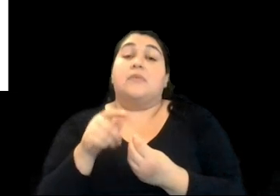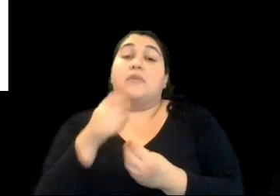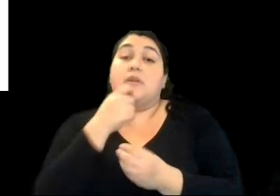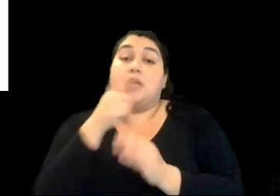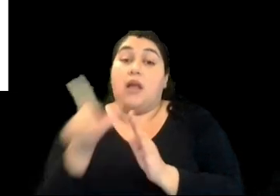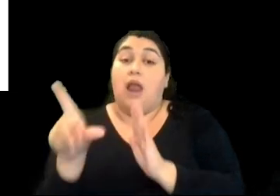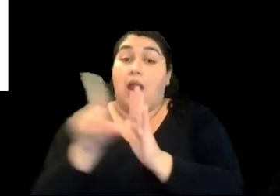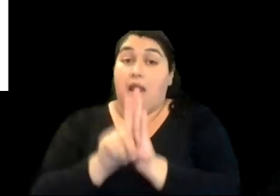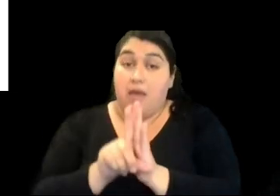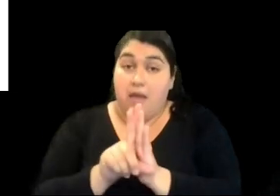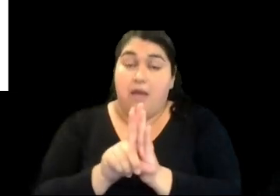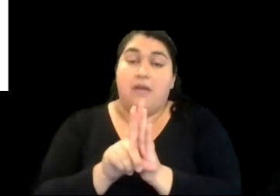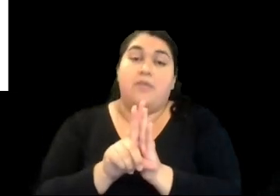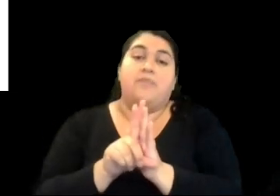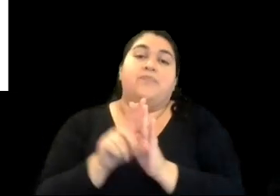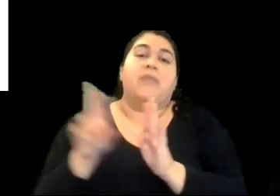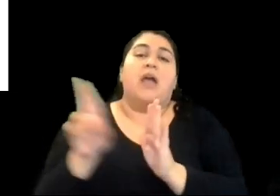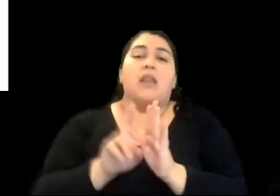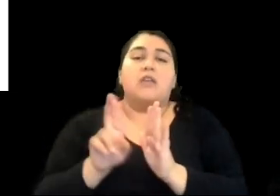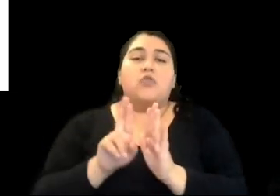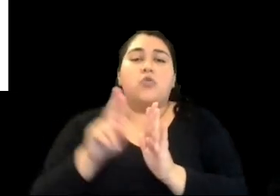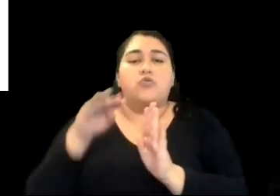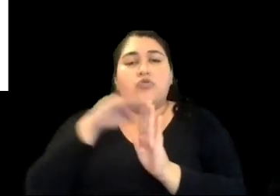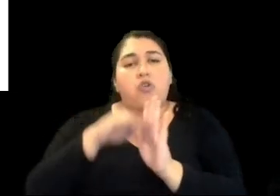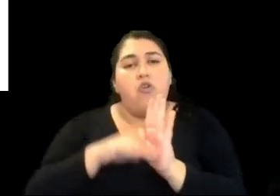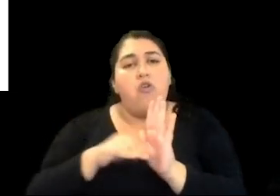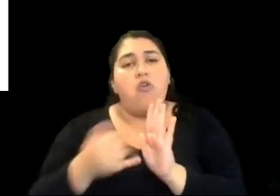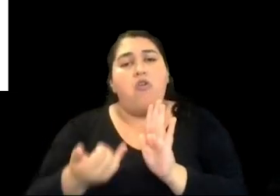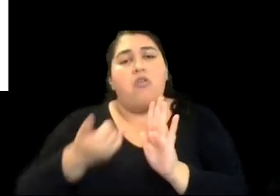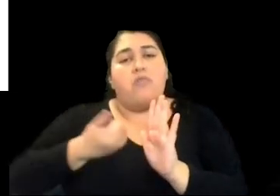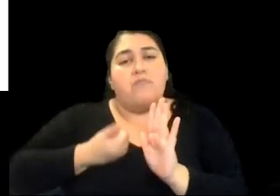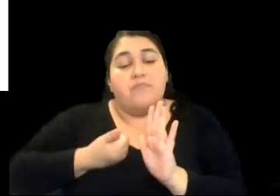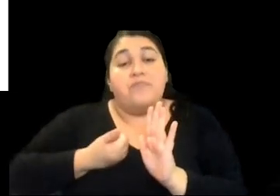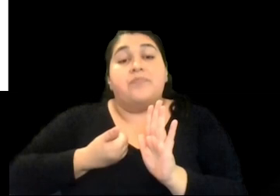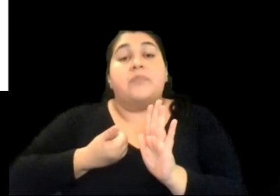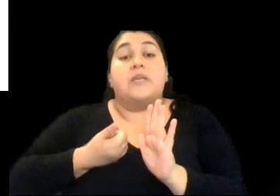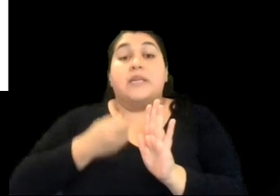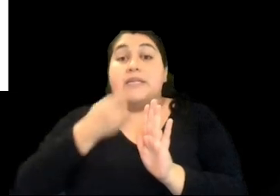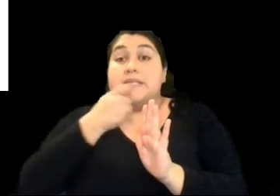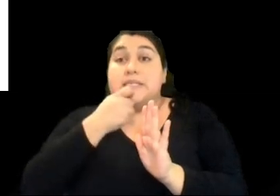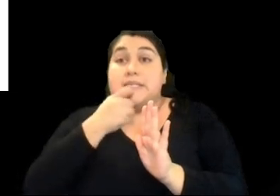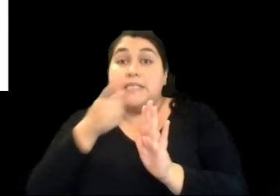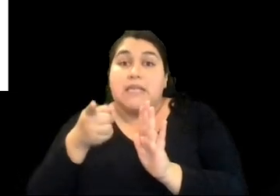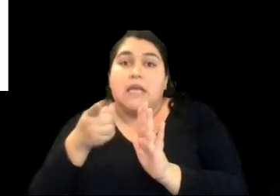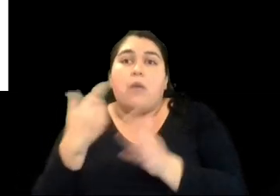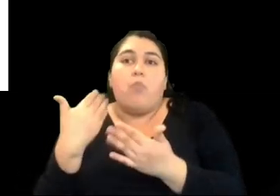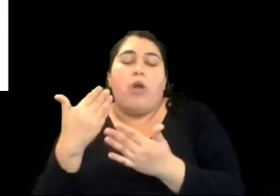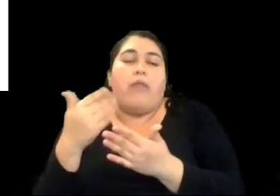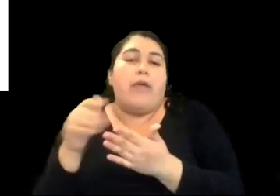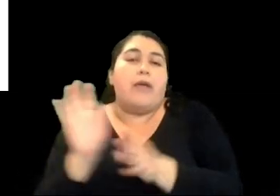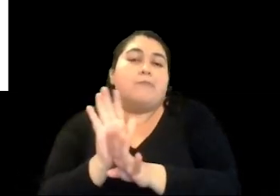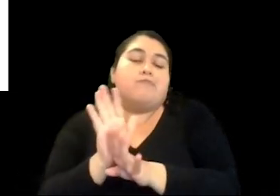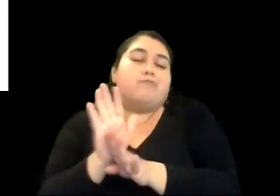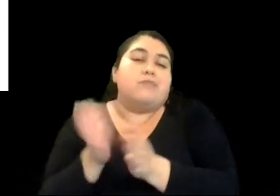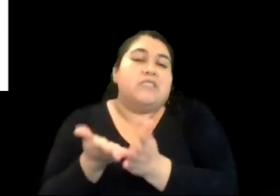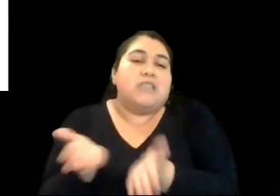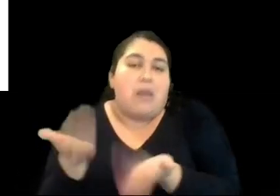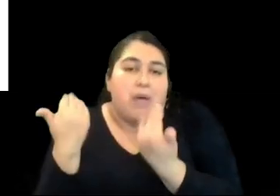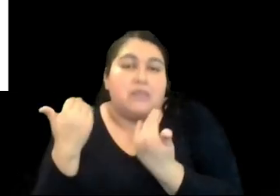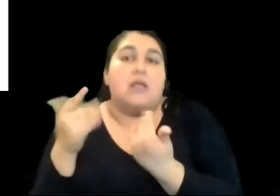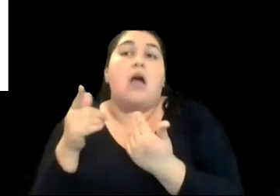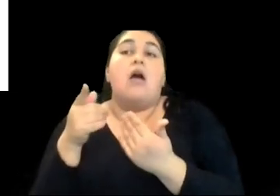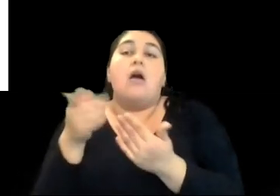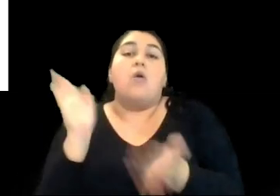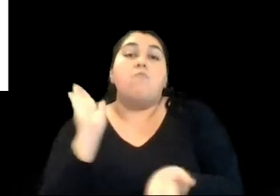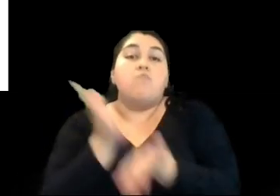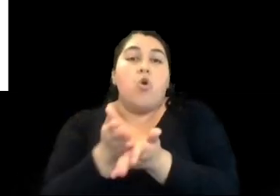y después la resolución nos indican que para que esté condonada, tendríamos que incorporar esa multa dentro del